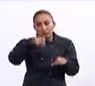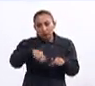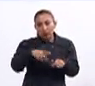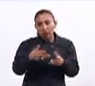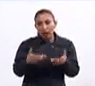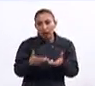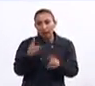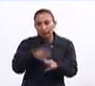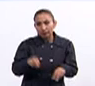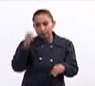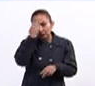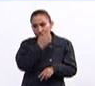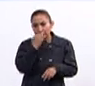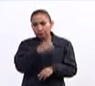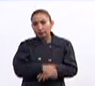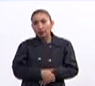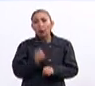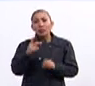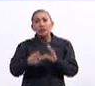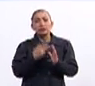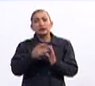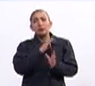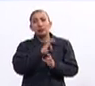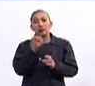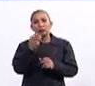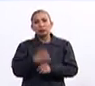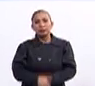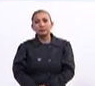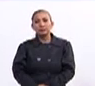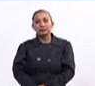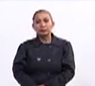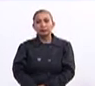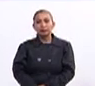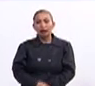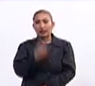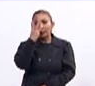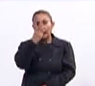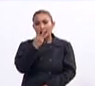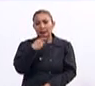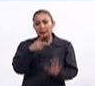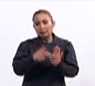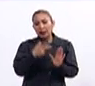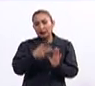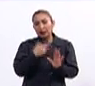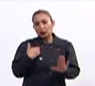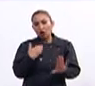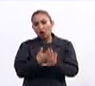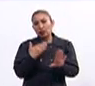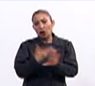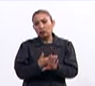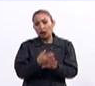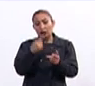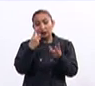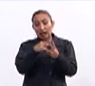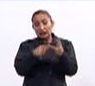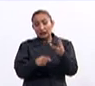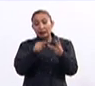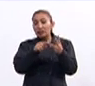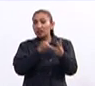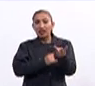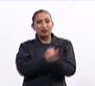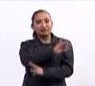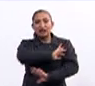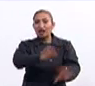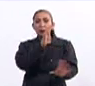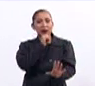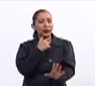vuelva a analizar el tema? ¿Cuántas veces se puede hacer esto? Puede haber hasta 3 cadenas impugnativas nada más, no más de ahí, porque la tercera es la